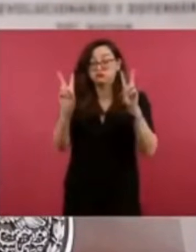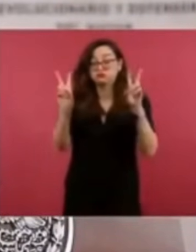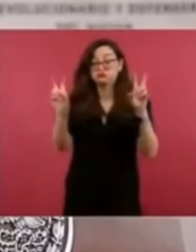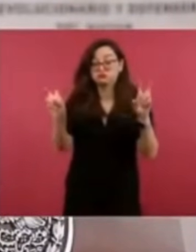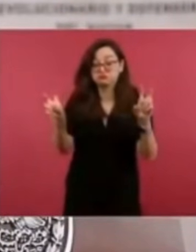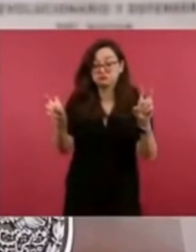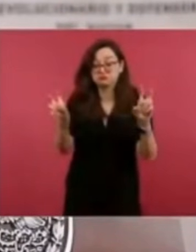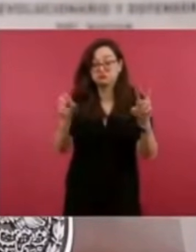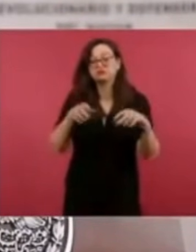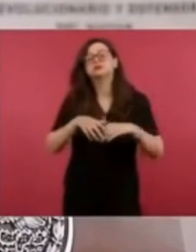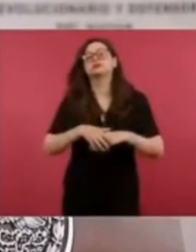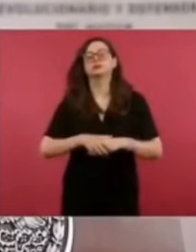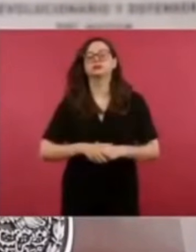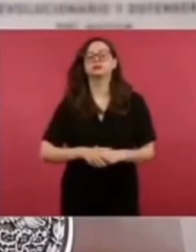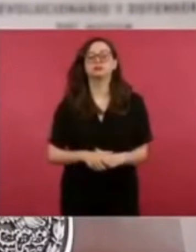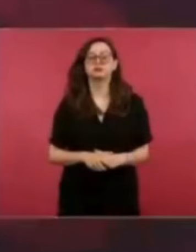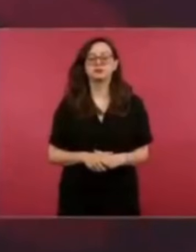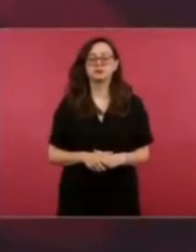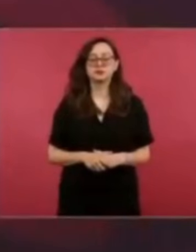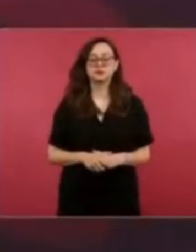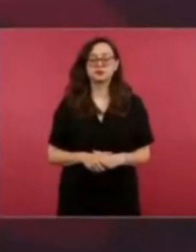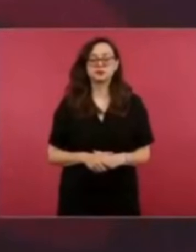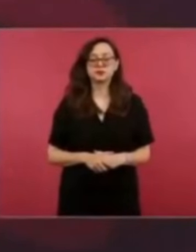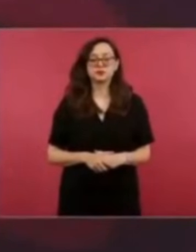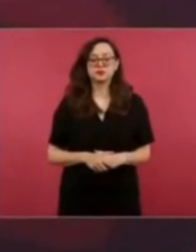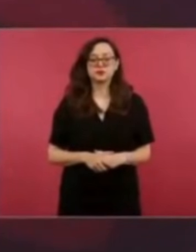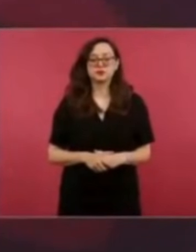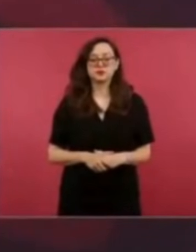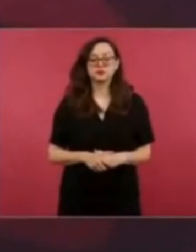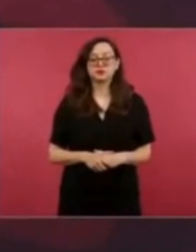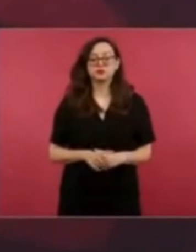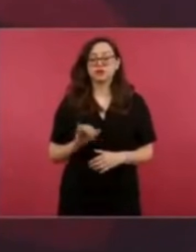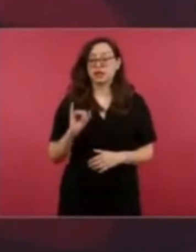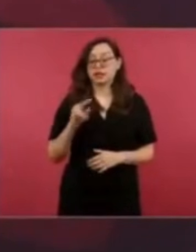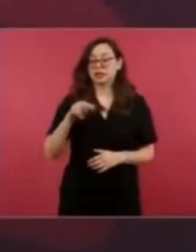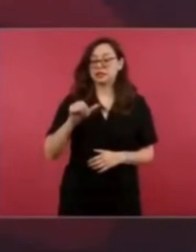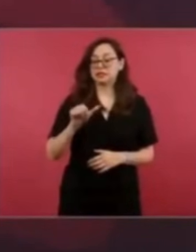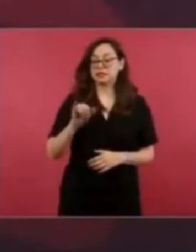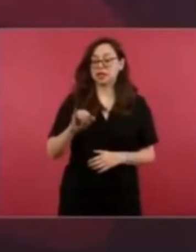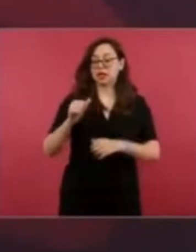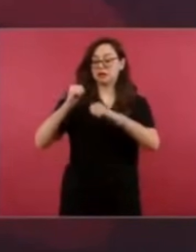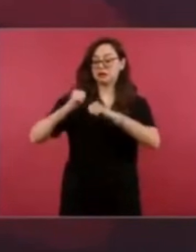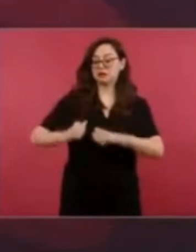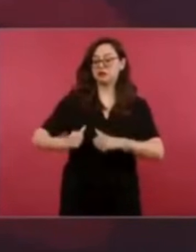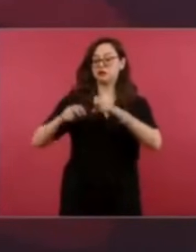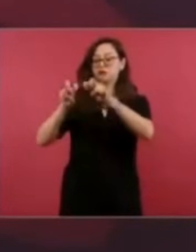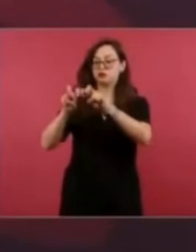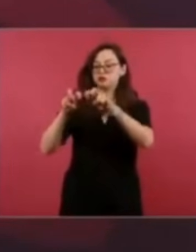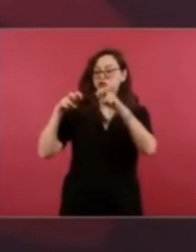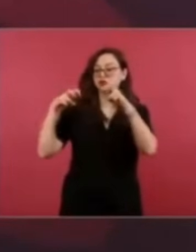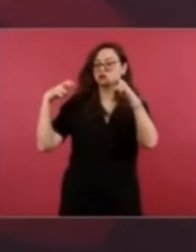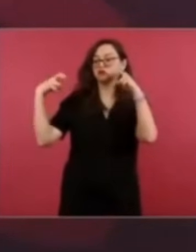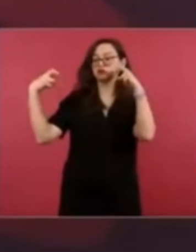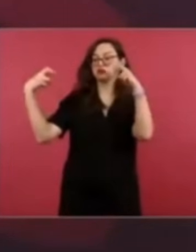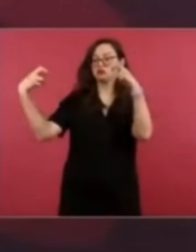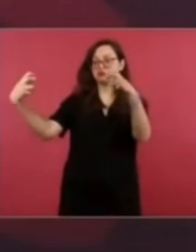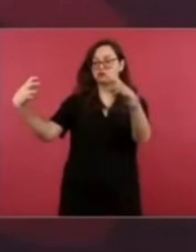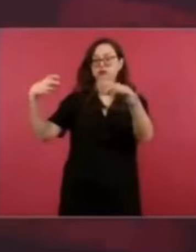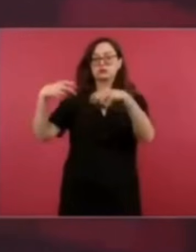no obstante, la mayoría del Pleno del INAI resuelve revocar